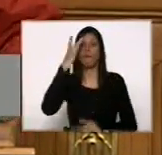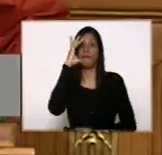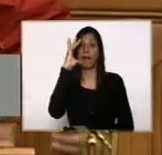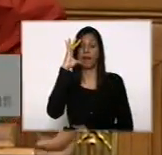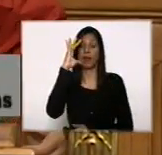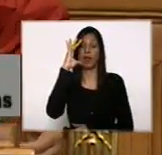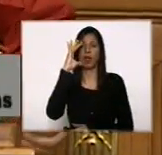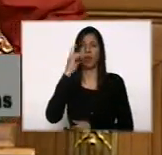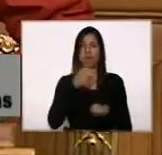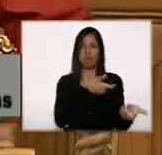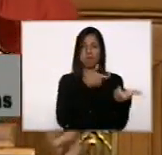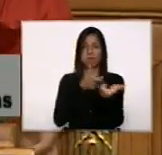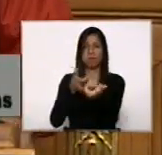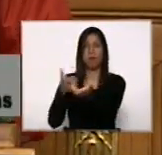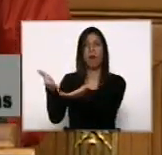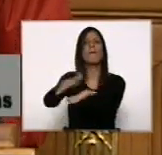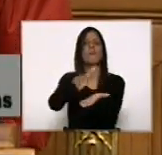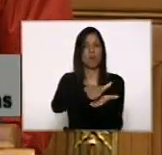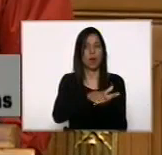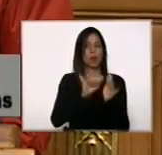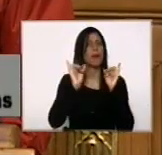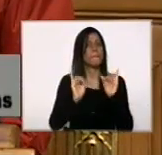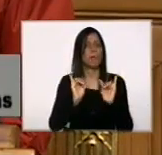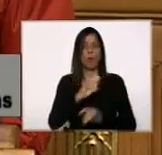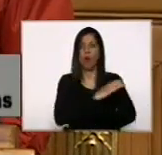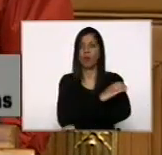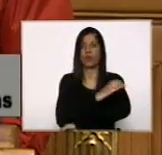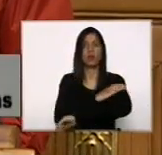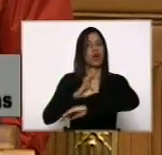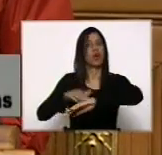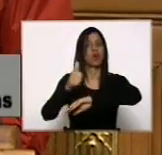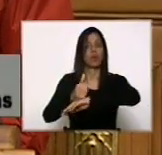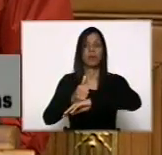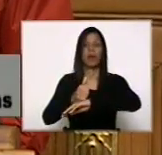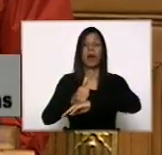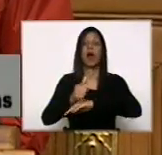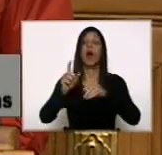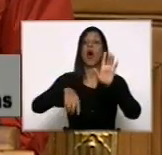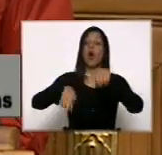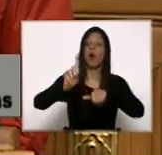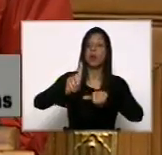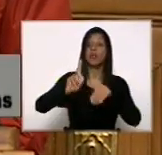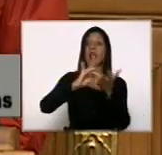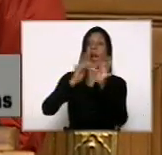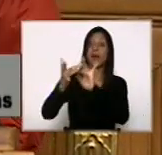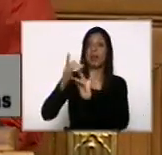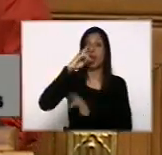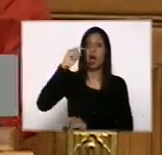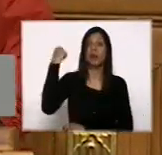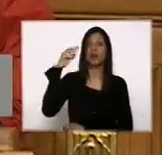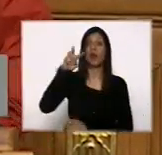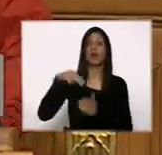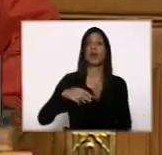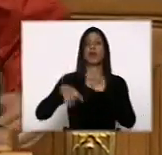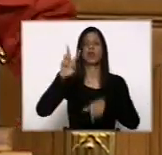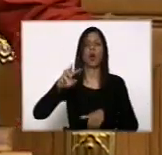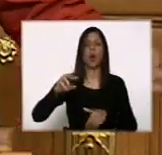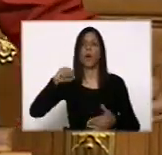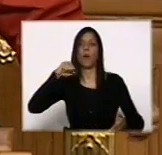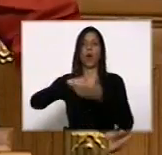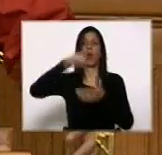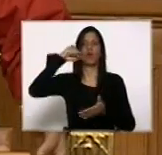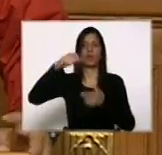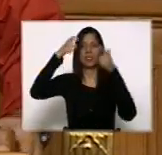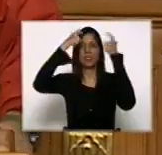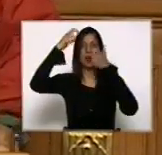que masacraron un pueblo, los mismos que el 11 de abril del año 2002 dieron un golpe de Estado y se